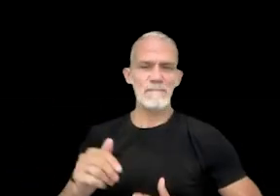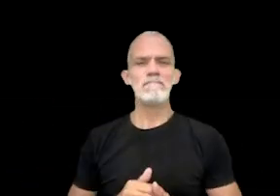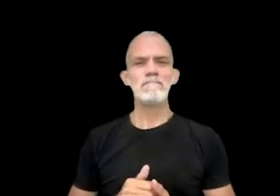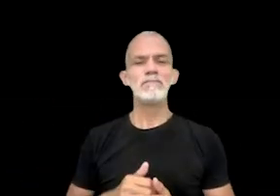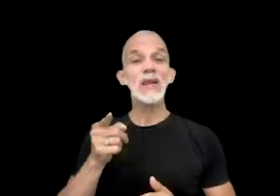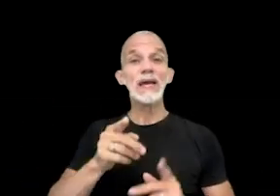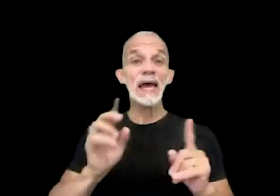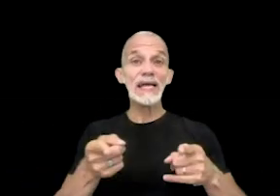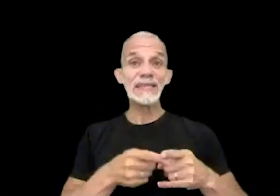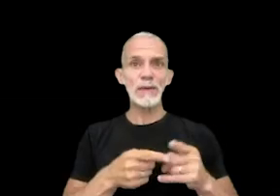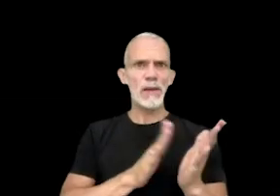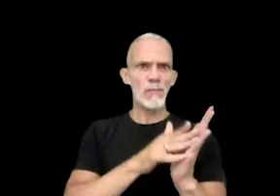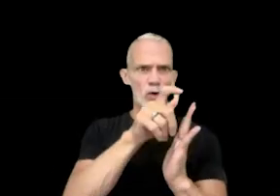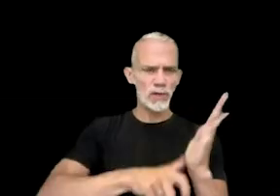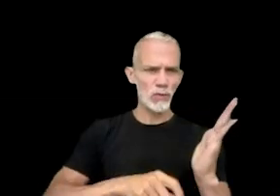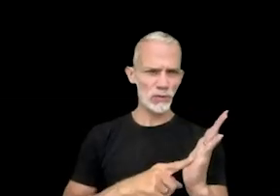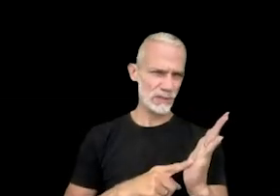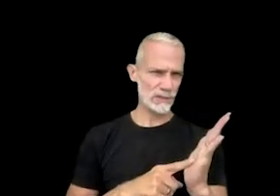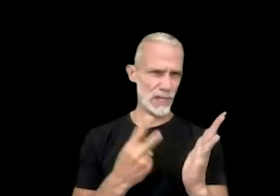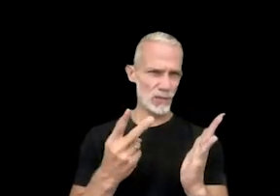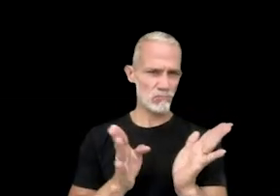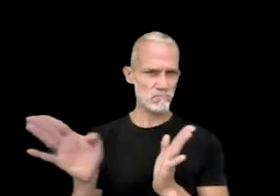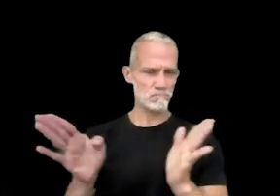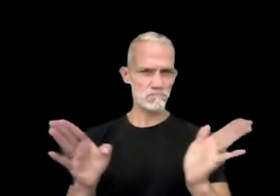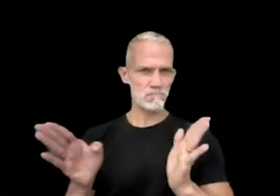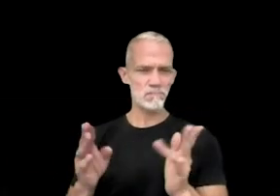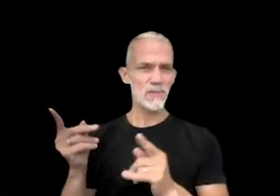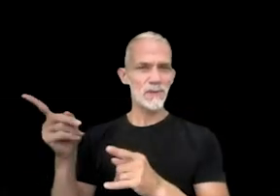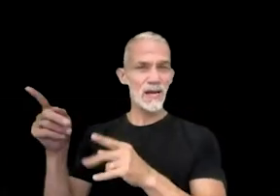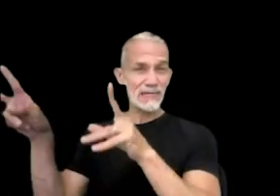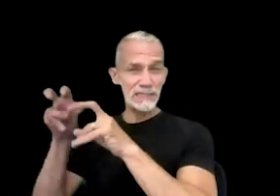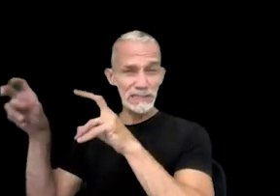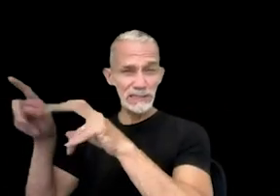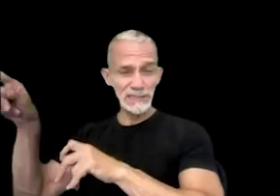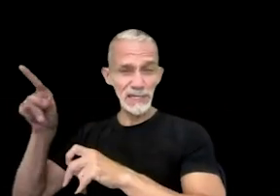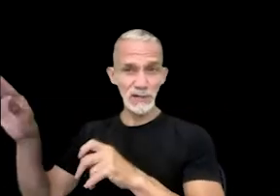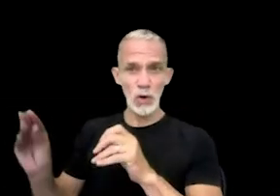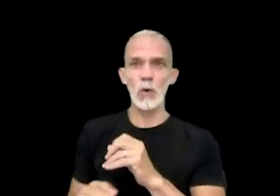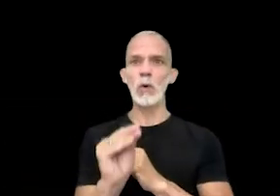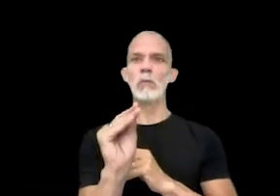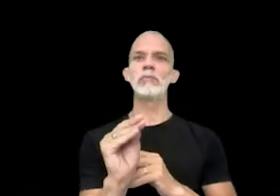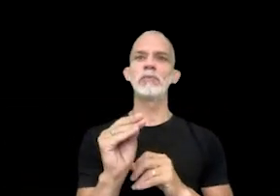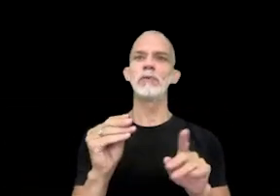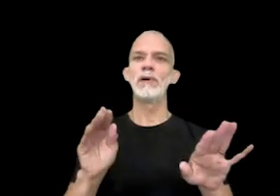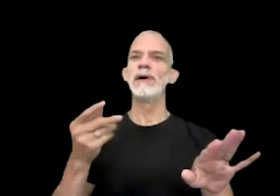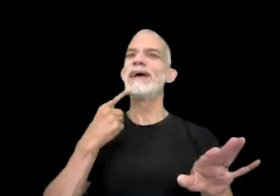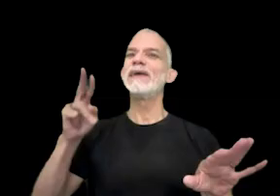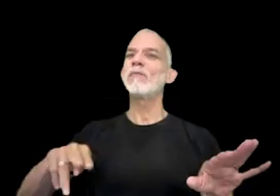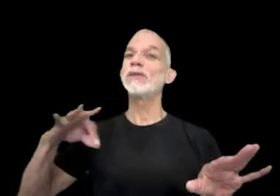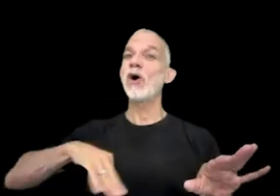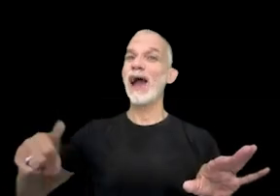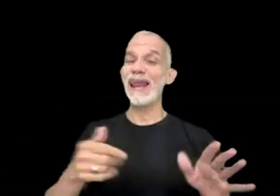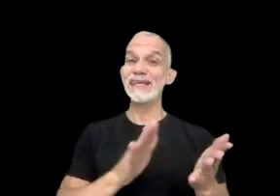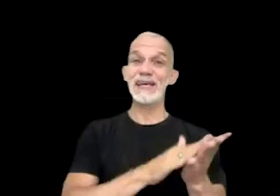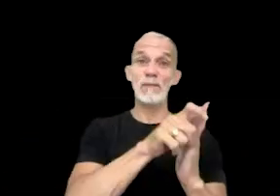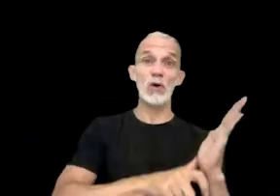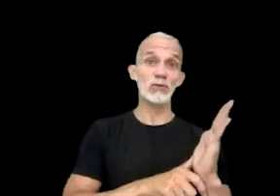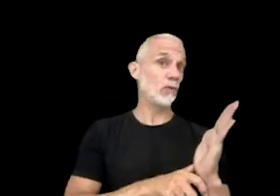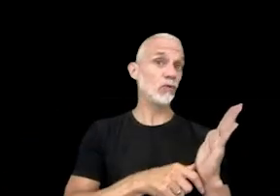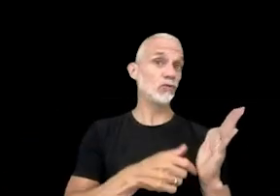pero además también es monotributista. Las rentas de la LLC me las declaran en el impuesto a las ganancias y la renta del monotributo las deja exenta del